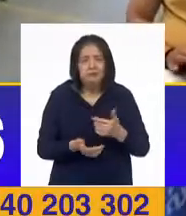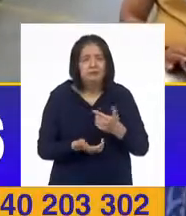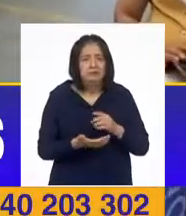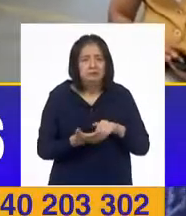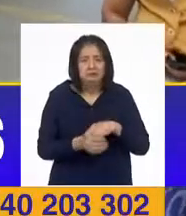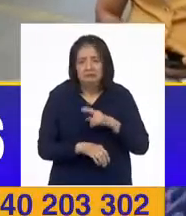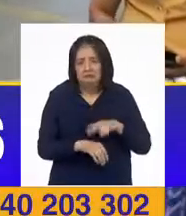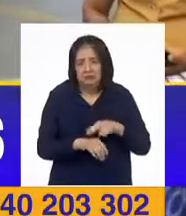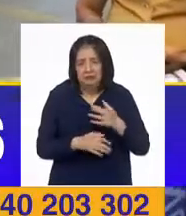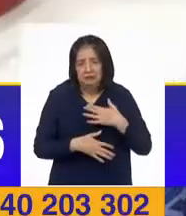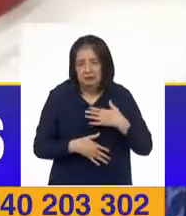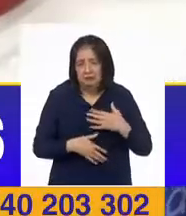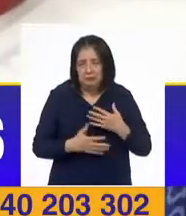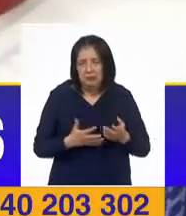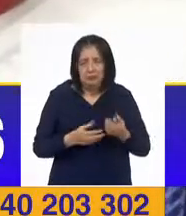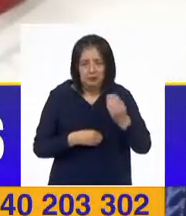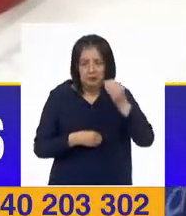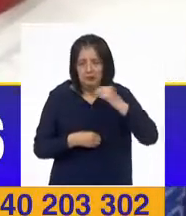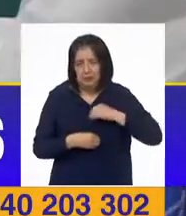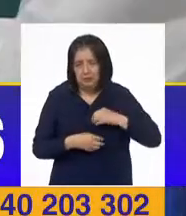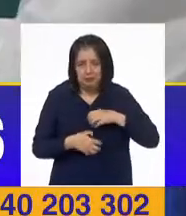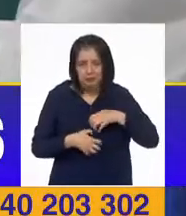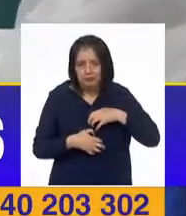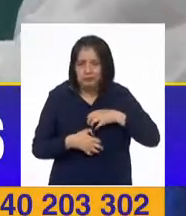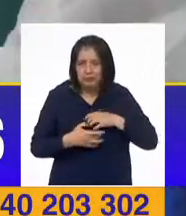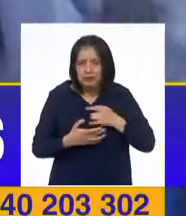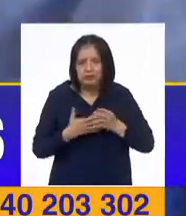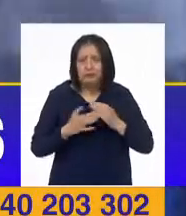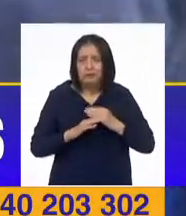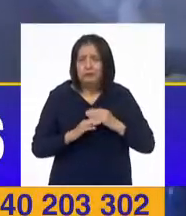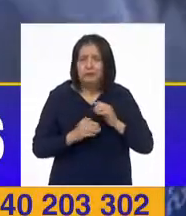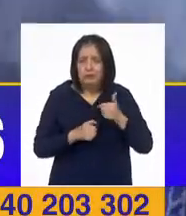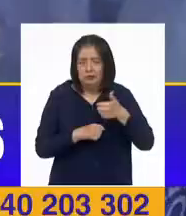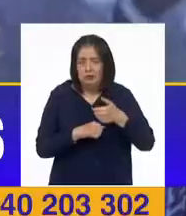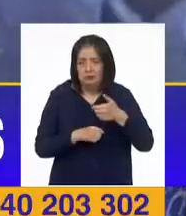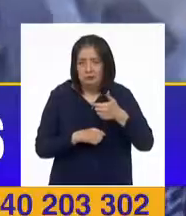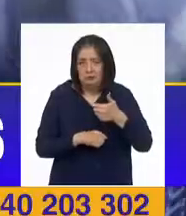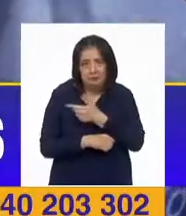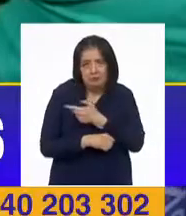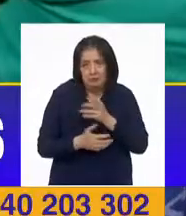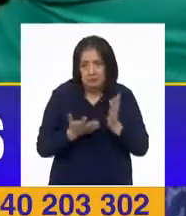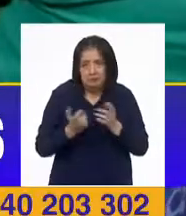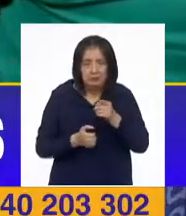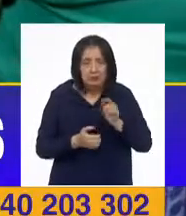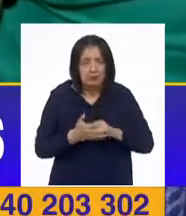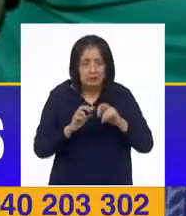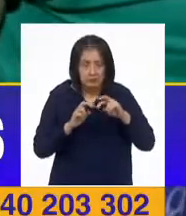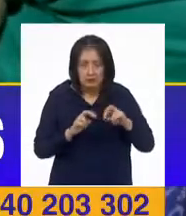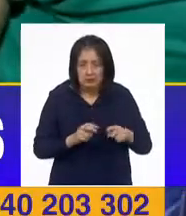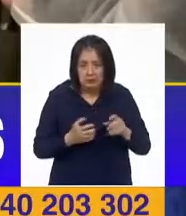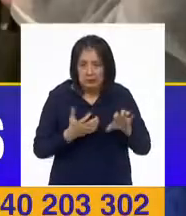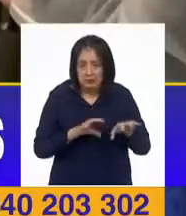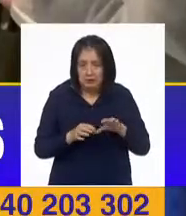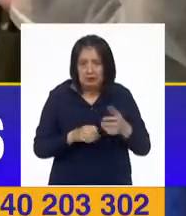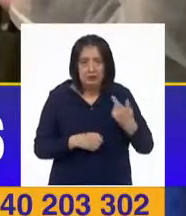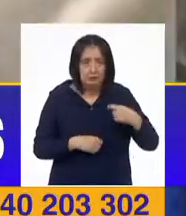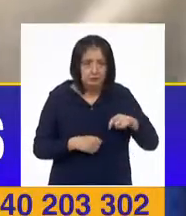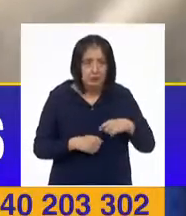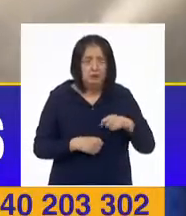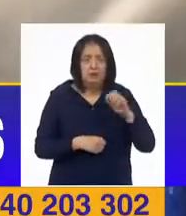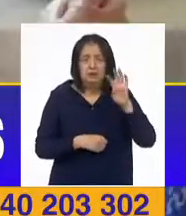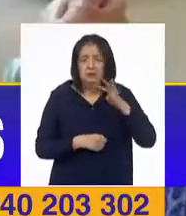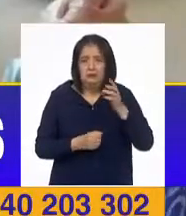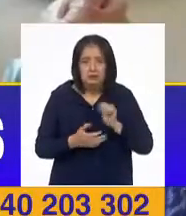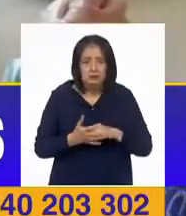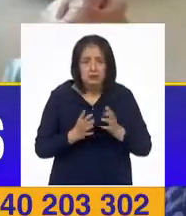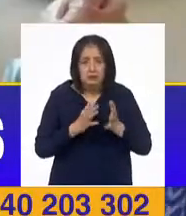que el cuerpo está generando anticuerpos y está reaccionando a la vacuna. Entonces, de alguna manera, este estudio que se está realizando en España, en el Reino Unido